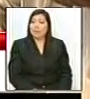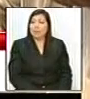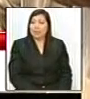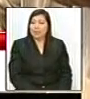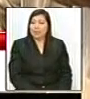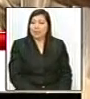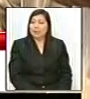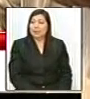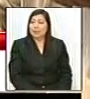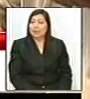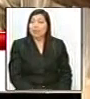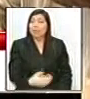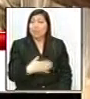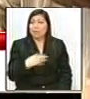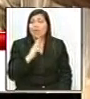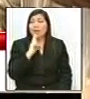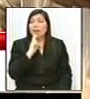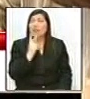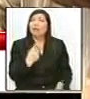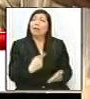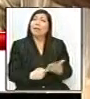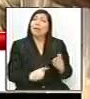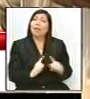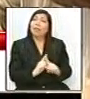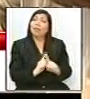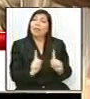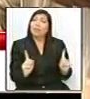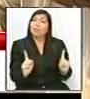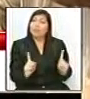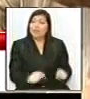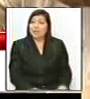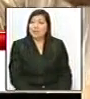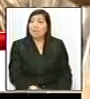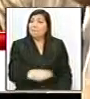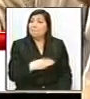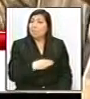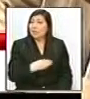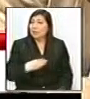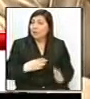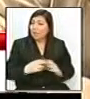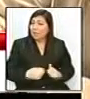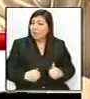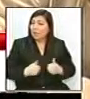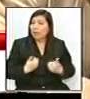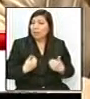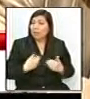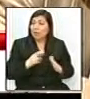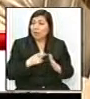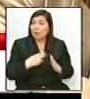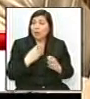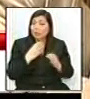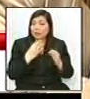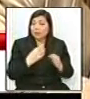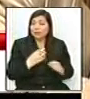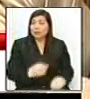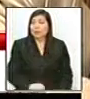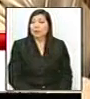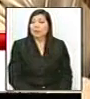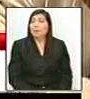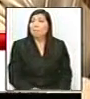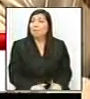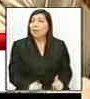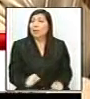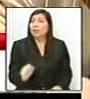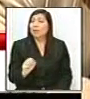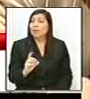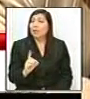pueda absolver, ¿qué diferencia hay que el Ministerio de Vivienda tiene el programa Agua Segura, pero